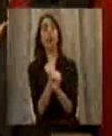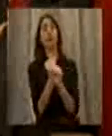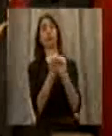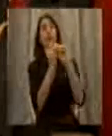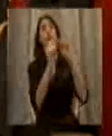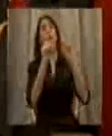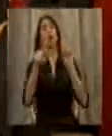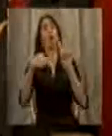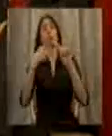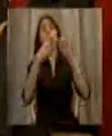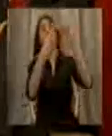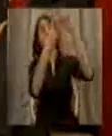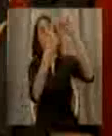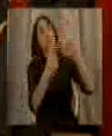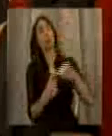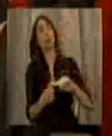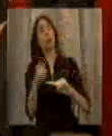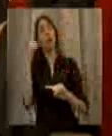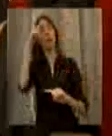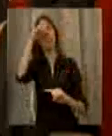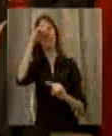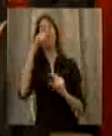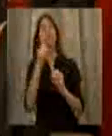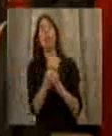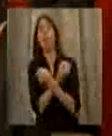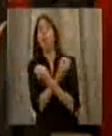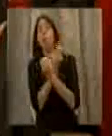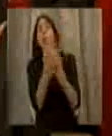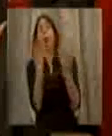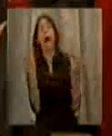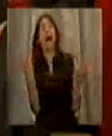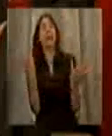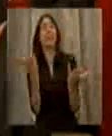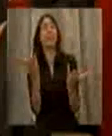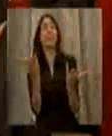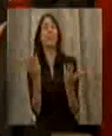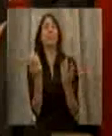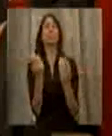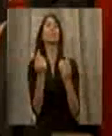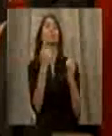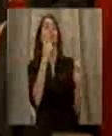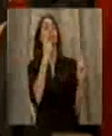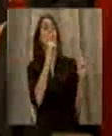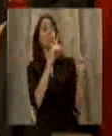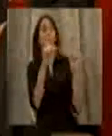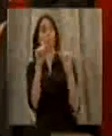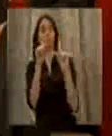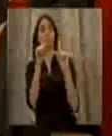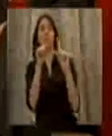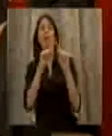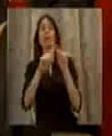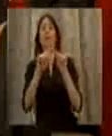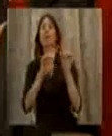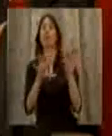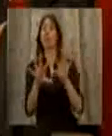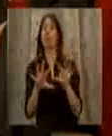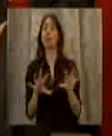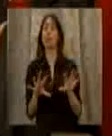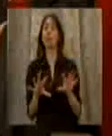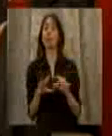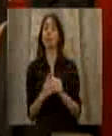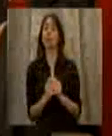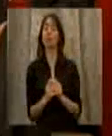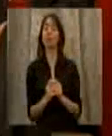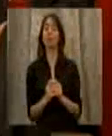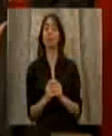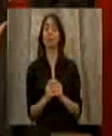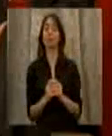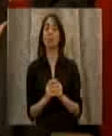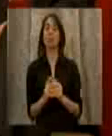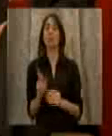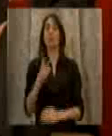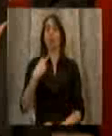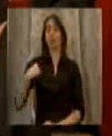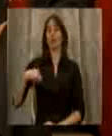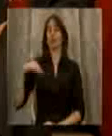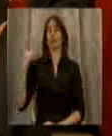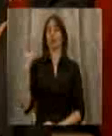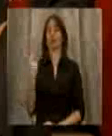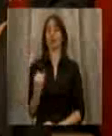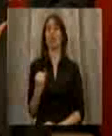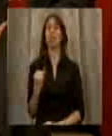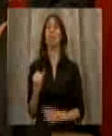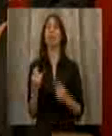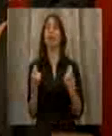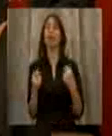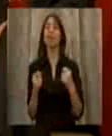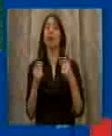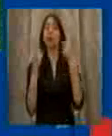sumado y difícil de cuantificar se refleja en distintas cosas. Un elemento que nosotros siempre tratamos